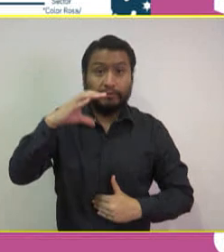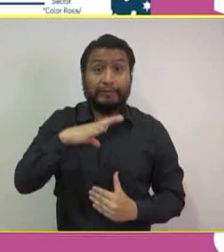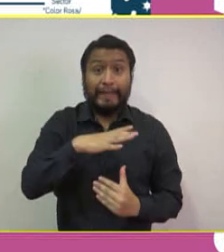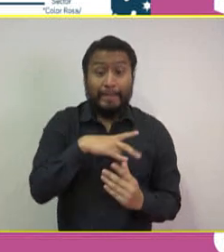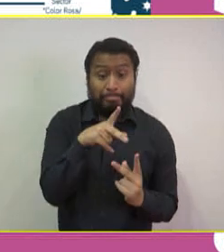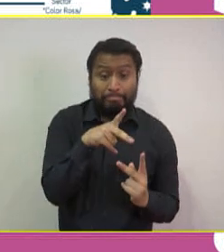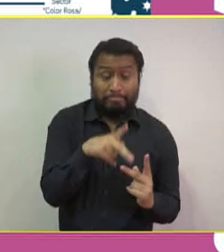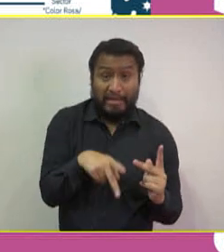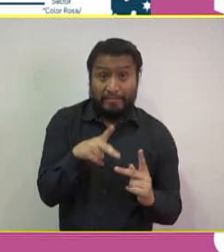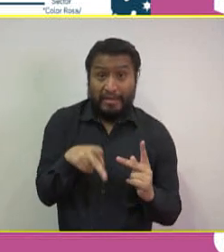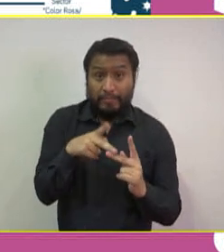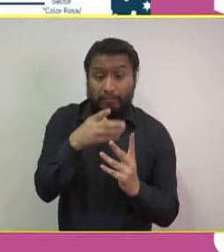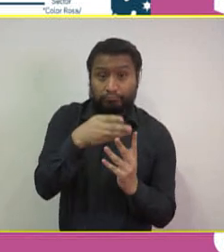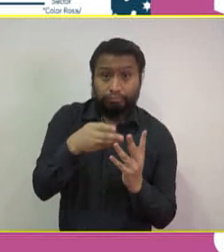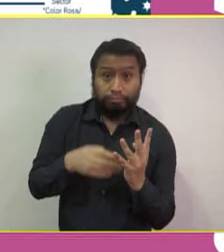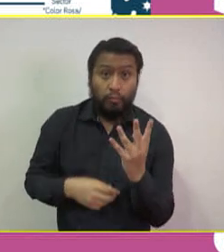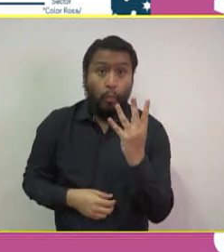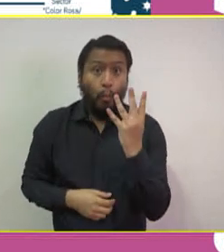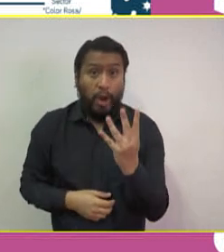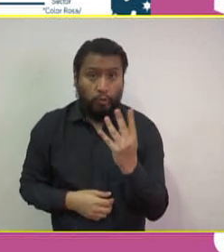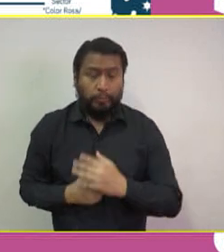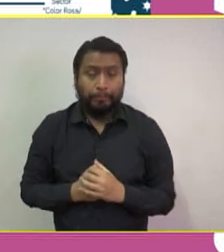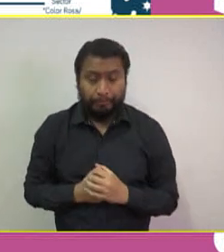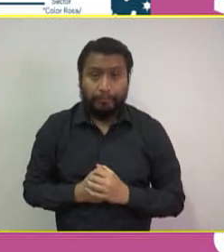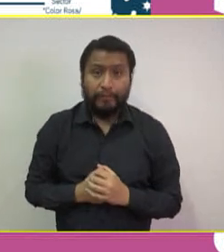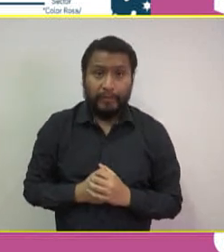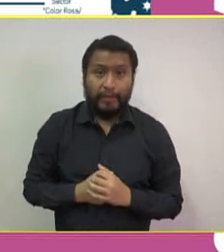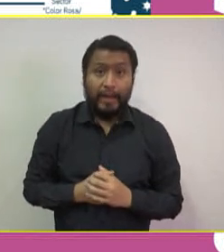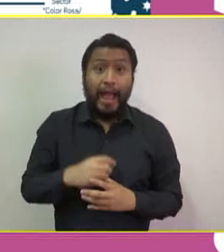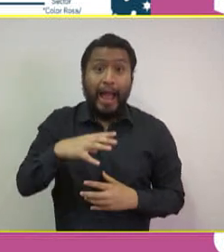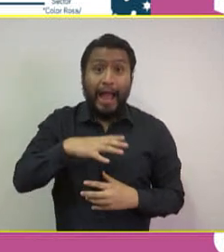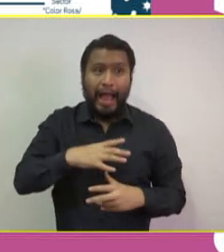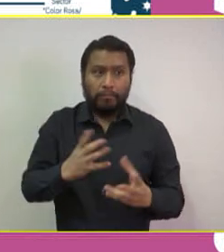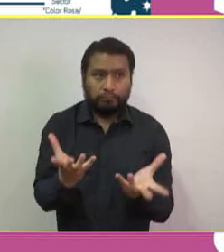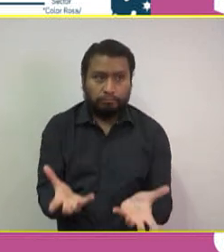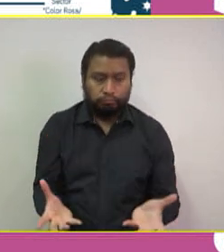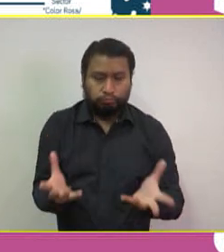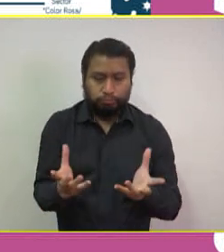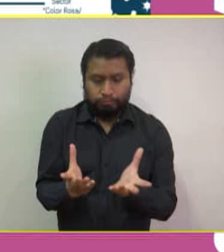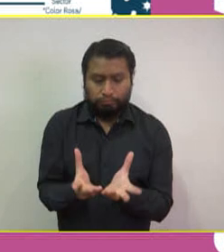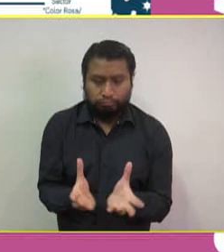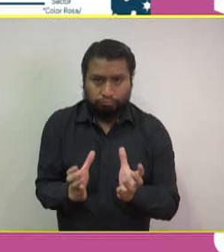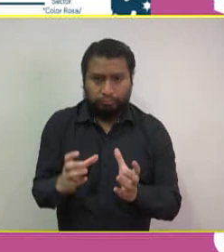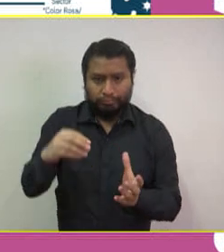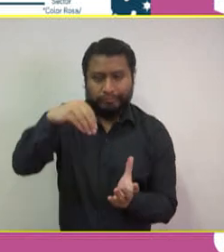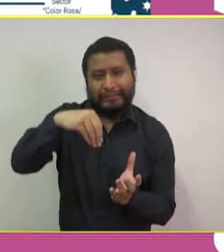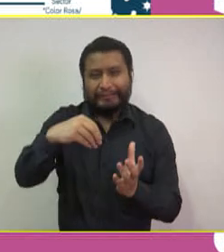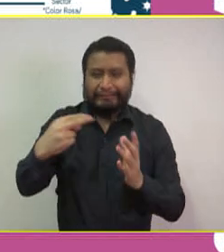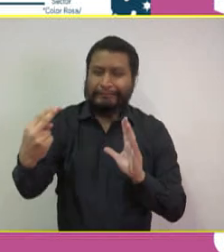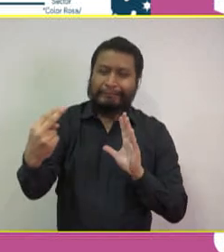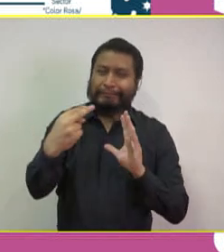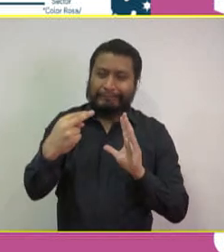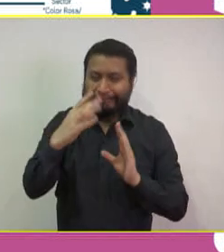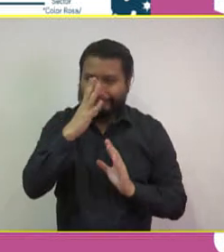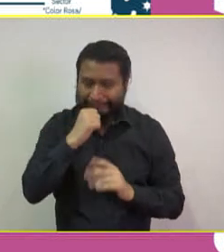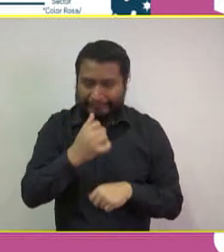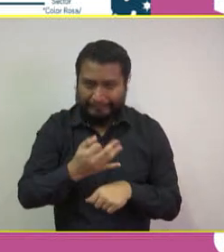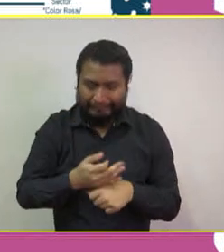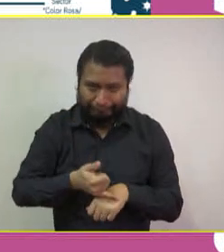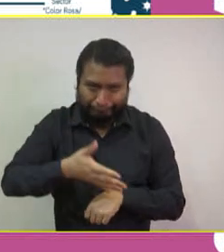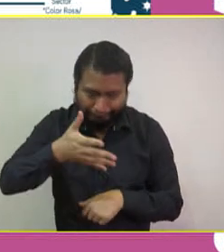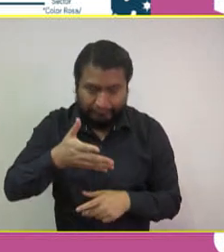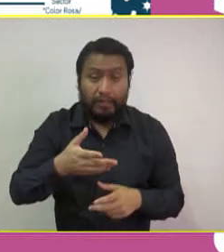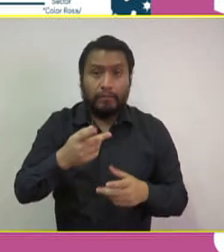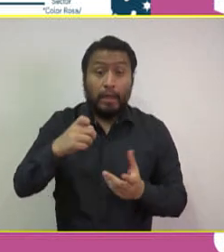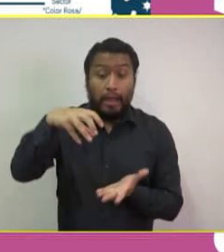y se pone un bowl en medio. Aquí va a estar un poco complicado, pero esto va aquí en medio.